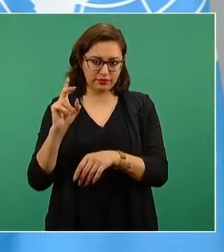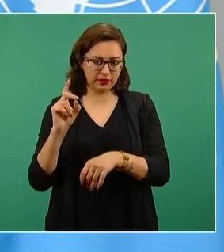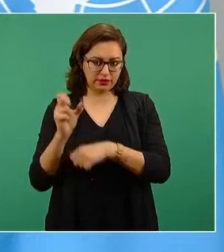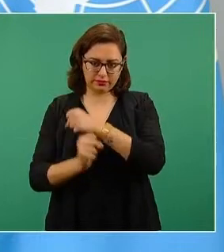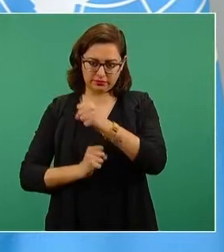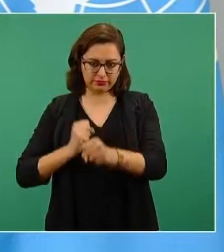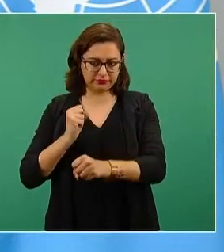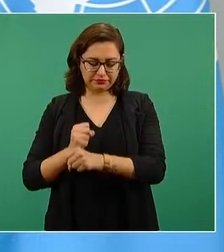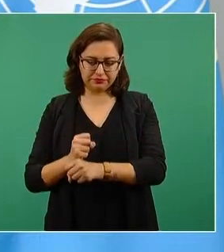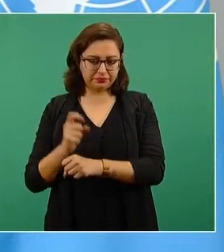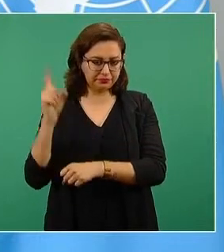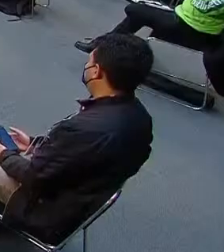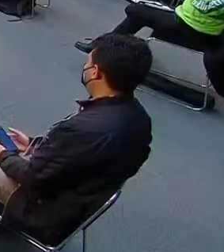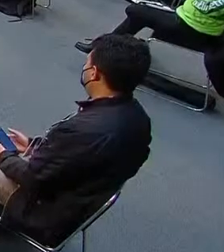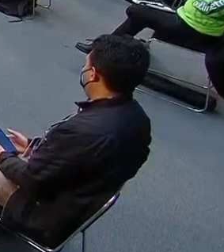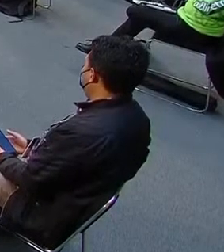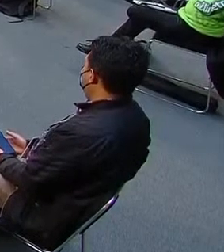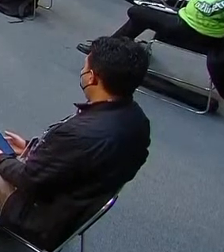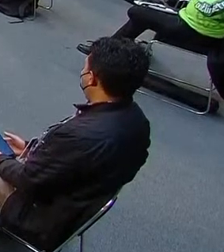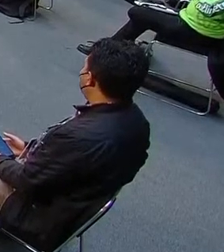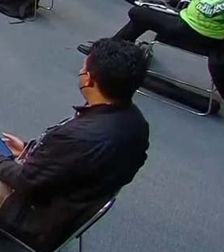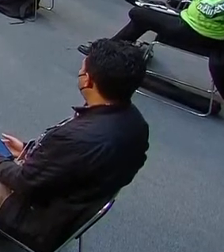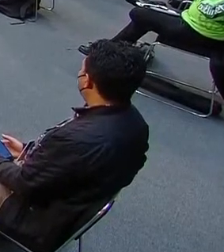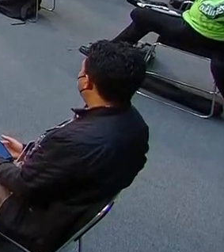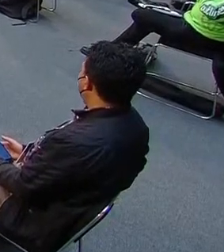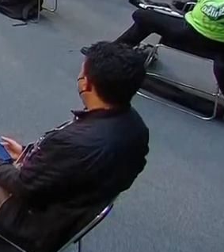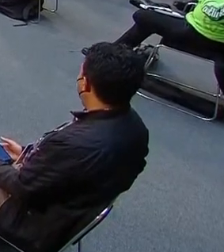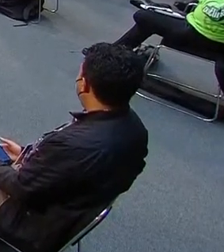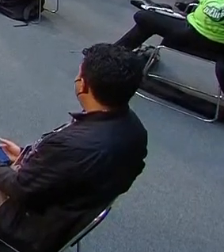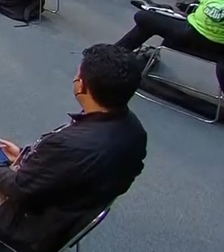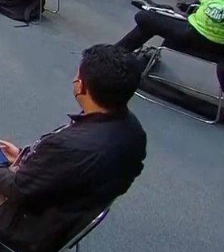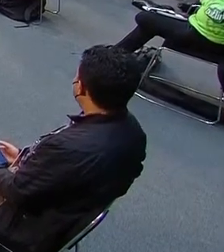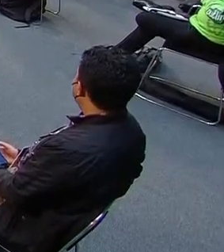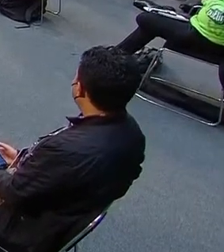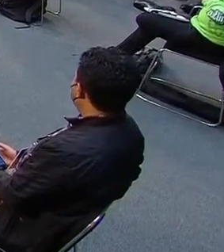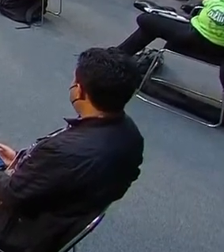o de televisión, pero sí en las hemerotecas,